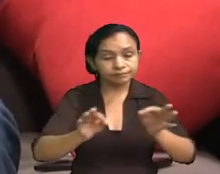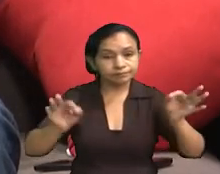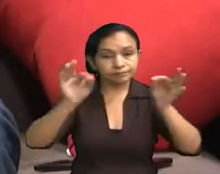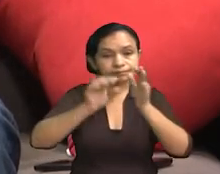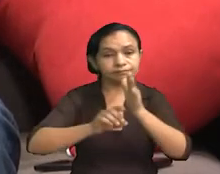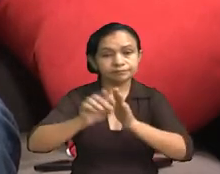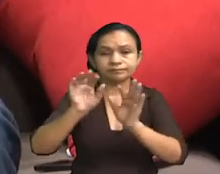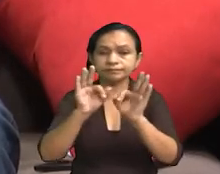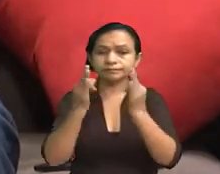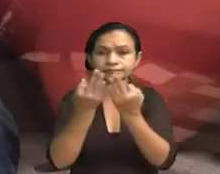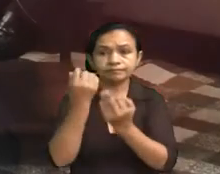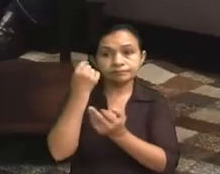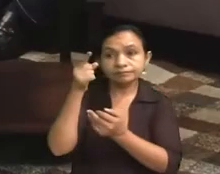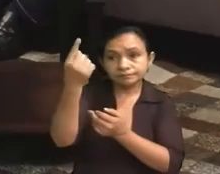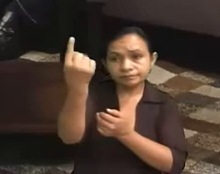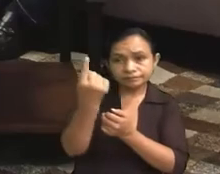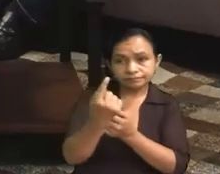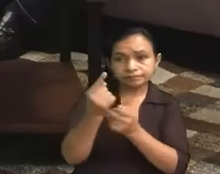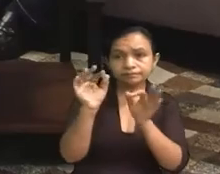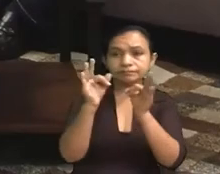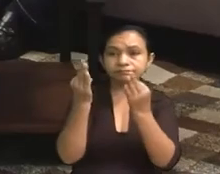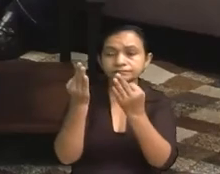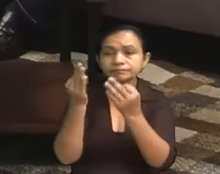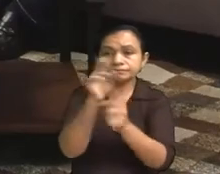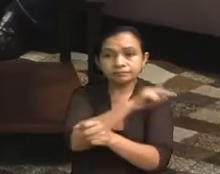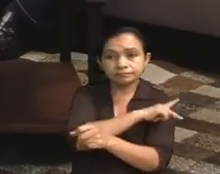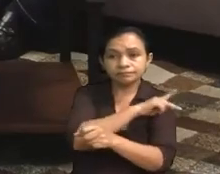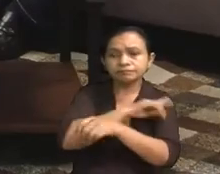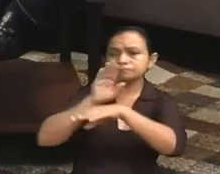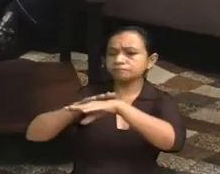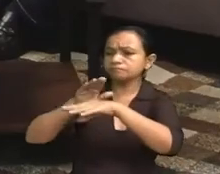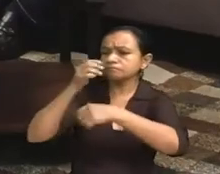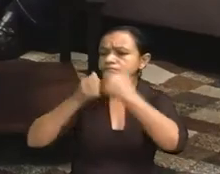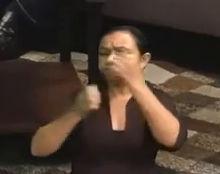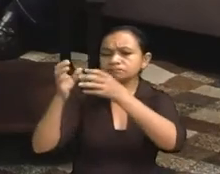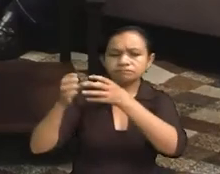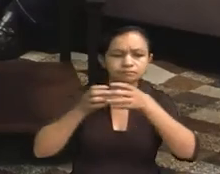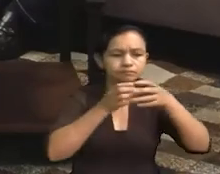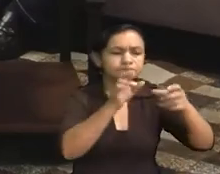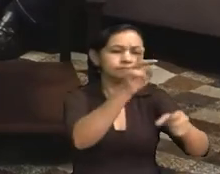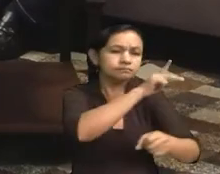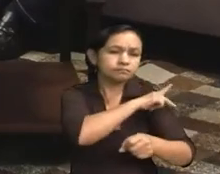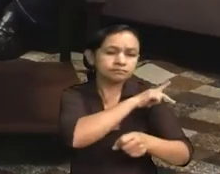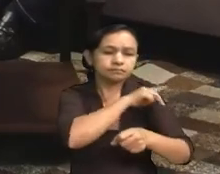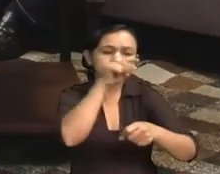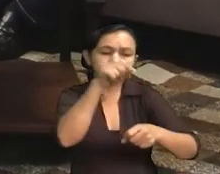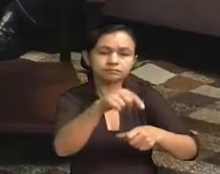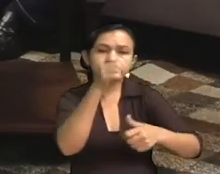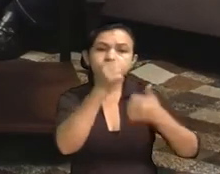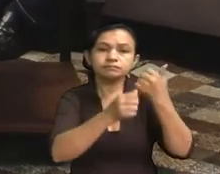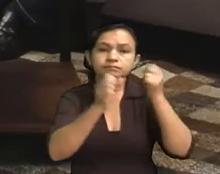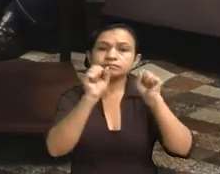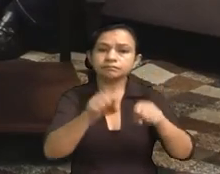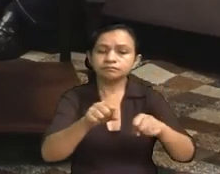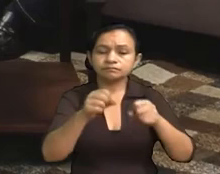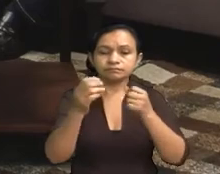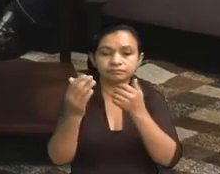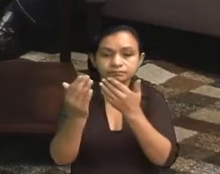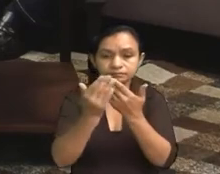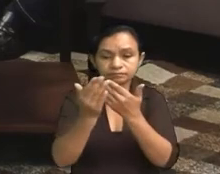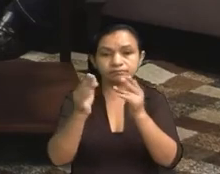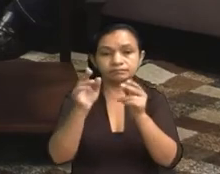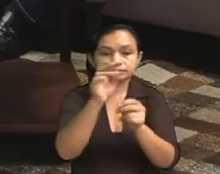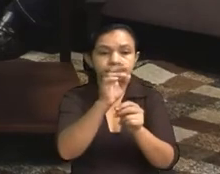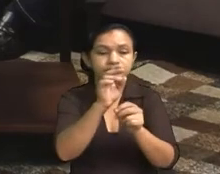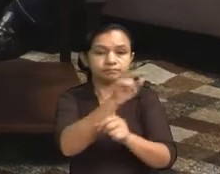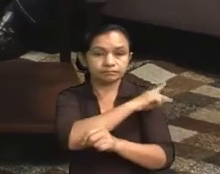lo entienden. Ahí viene la policía, cualquier problema lo vamos a solucionar en la estación de policía. Hay esa cercanía, ¿no?, con la institución